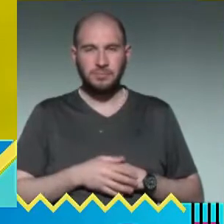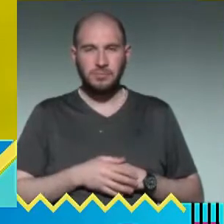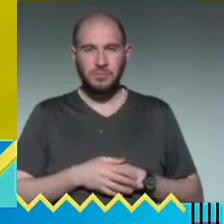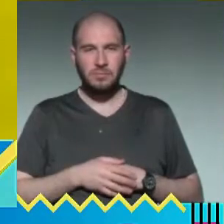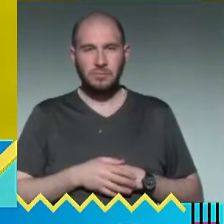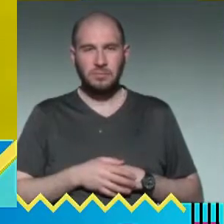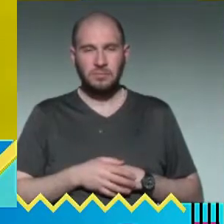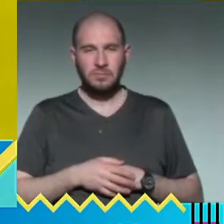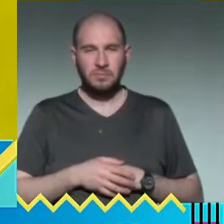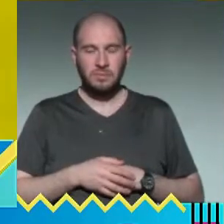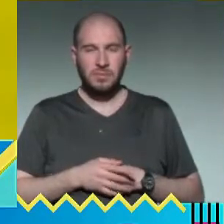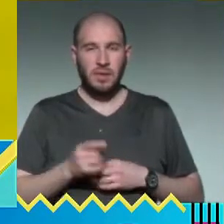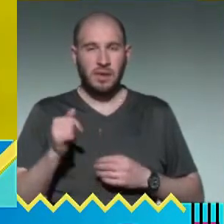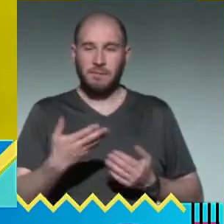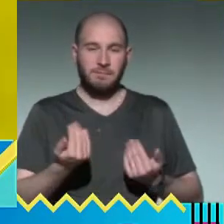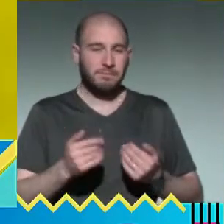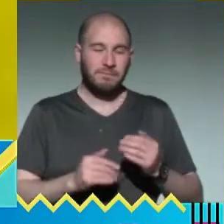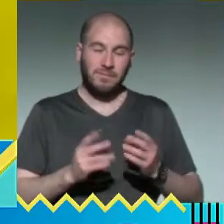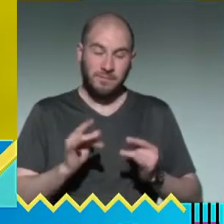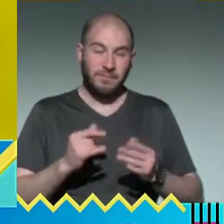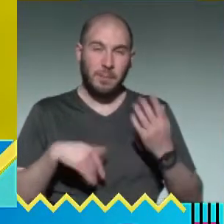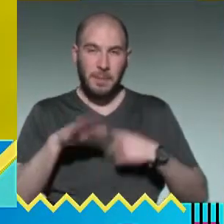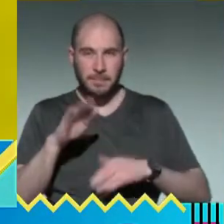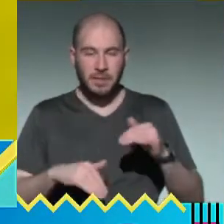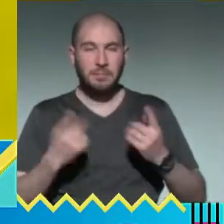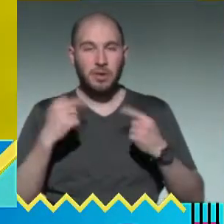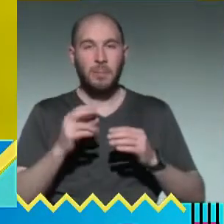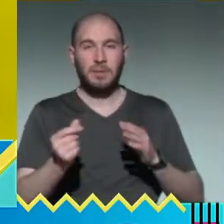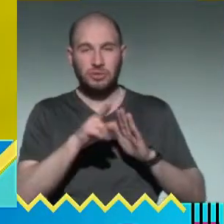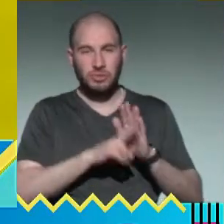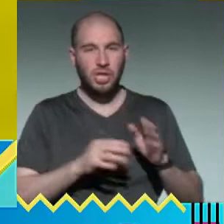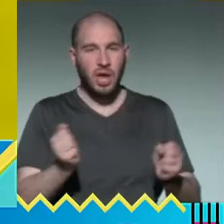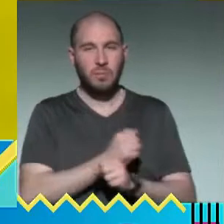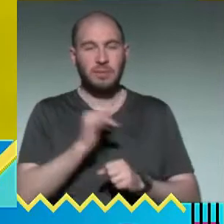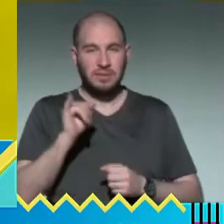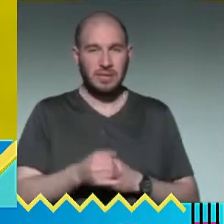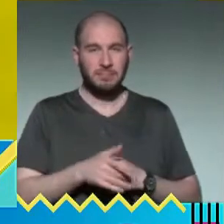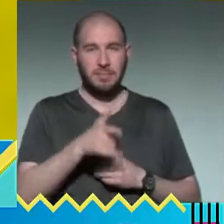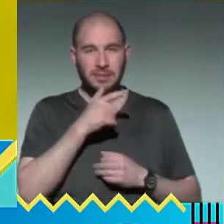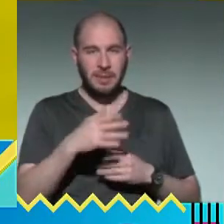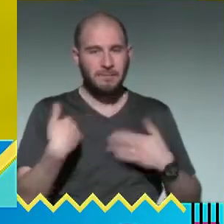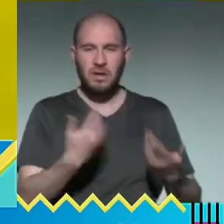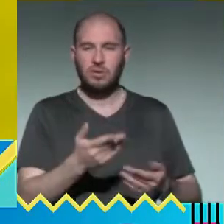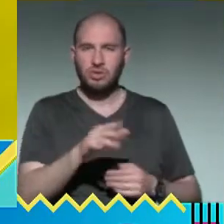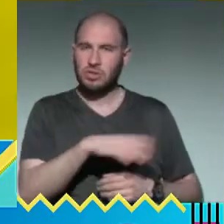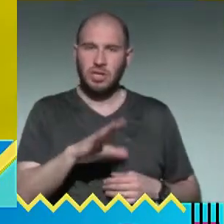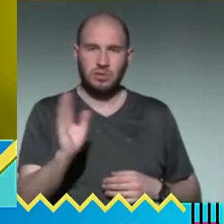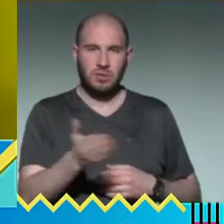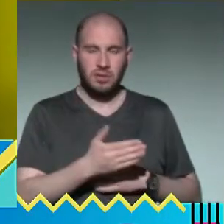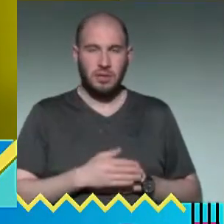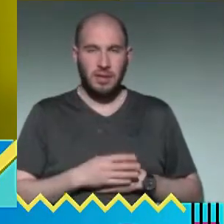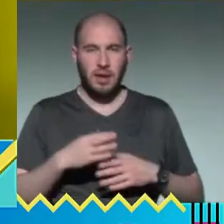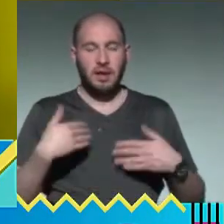parece que, digamos, va a costar un poco más, un poco menos, pero el presupuesto se va a aprobar. Me parece que es lo que le conviene a toda la sociedad.